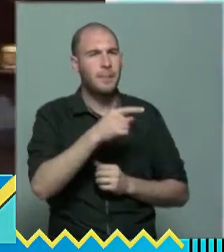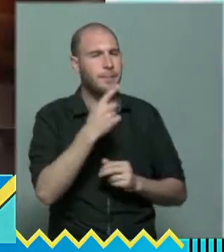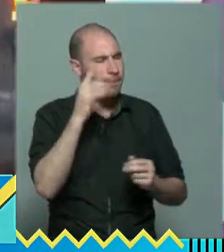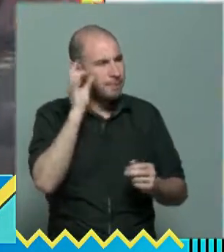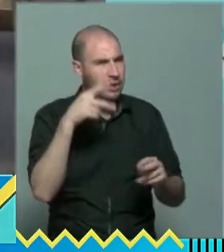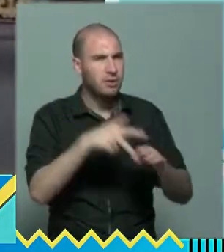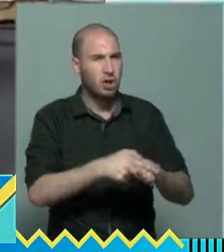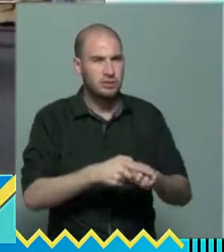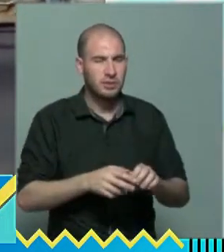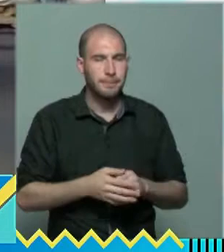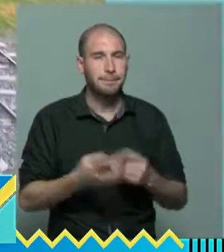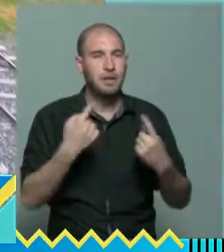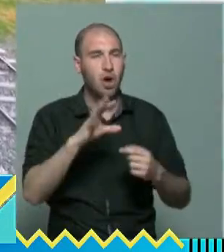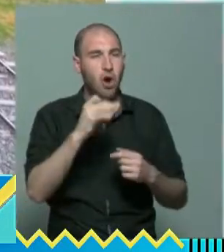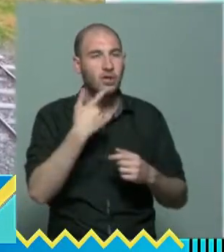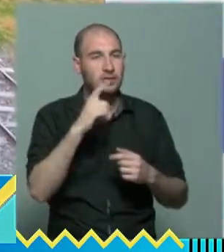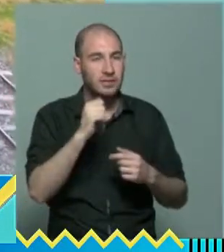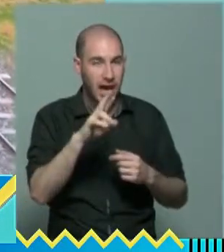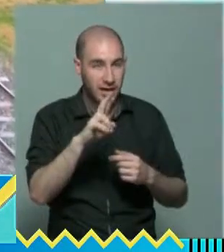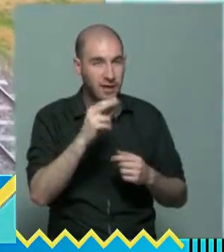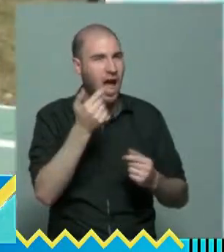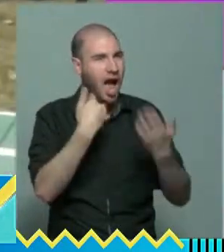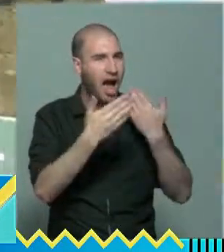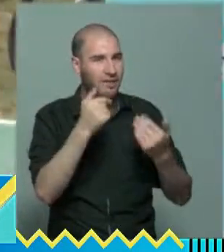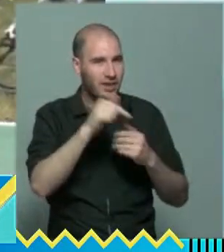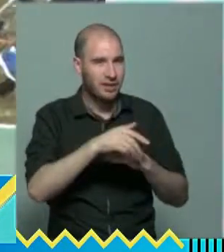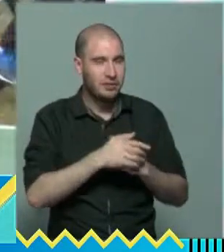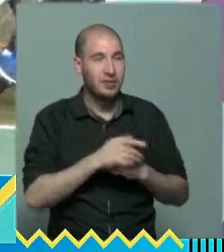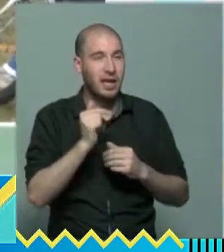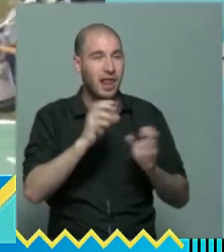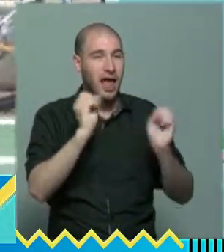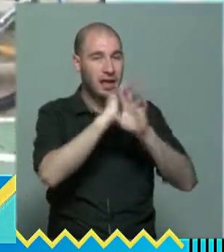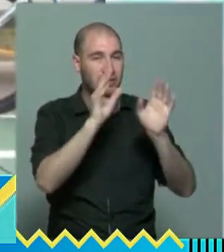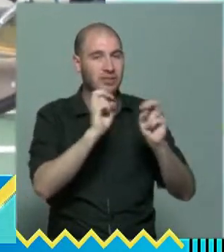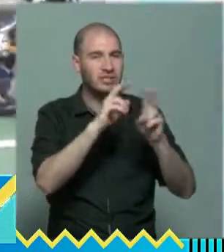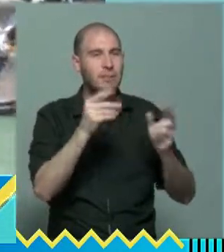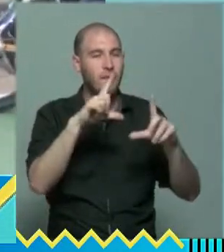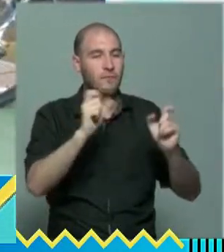discúlpame que te interrumpa, pero Oscar, bueno, estamos también con Oscar Ómola, él va a hacer una aclaración en cuanto